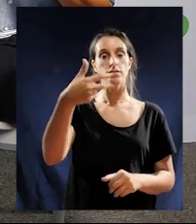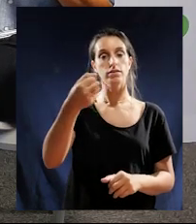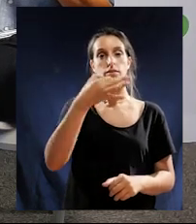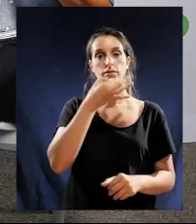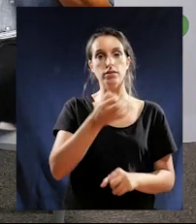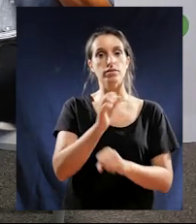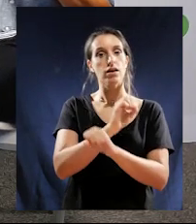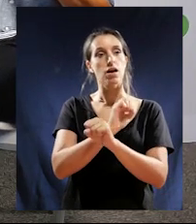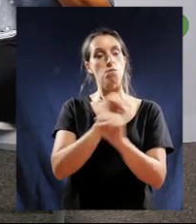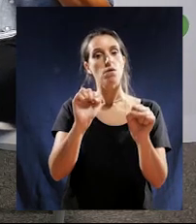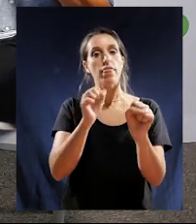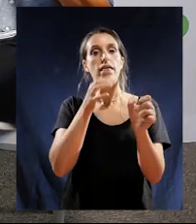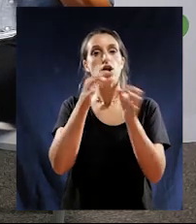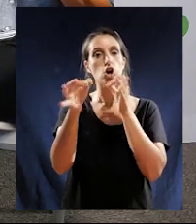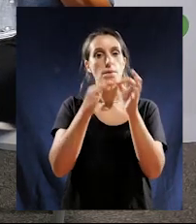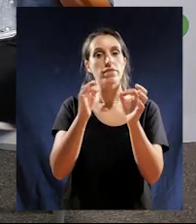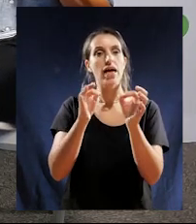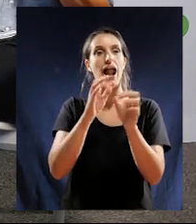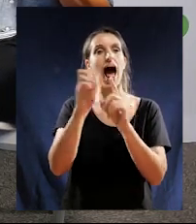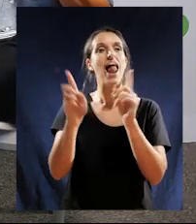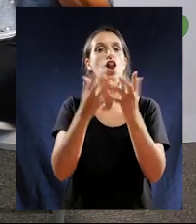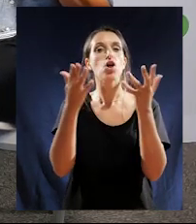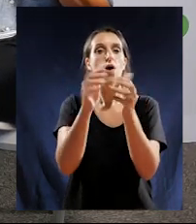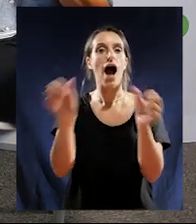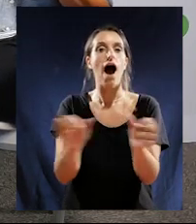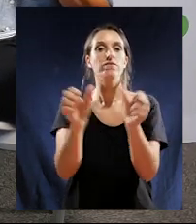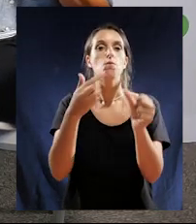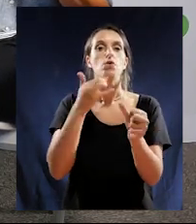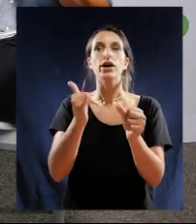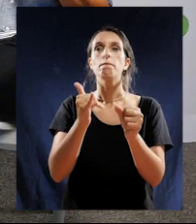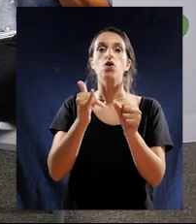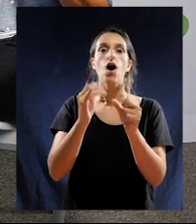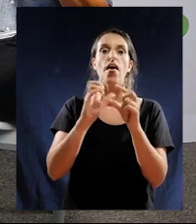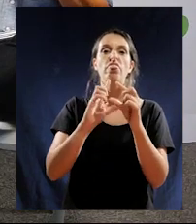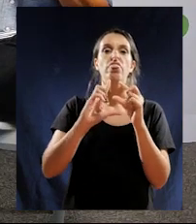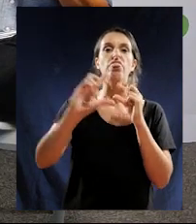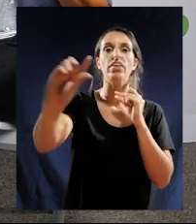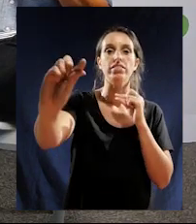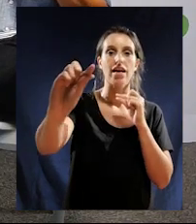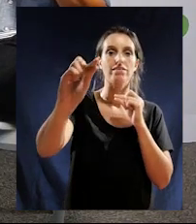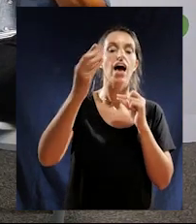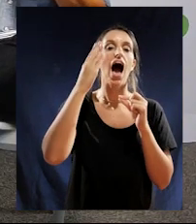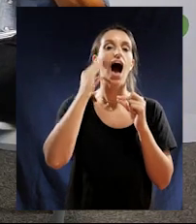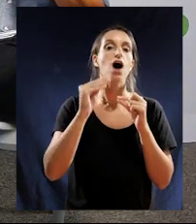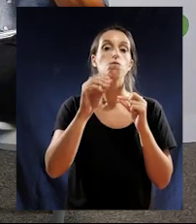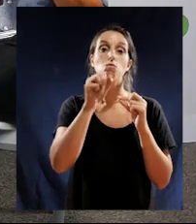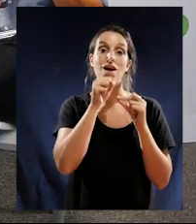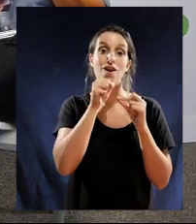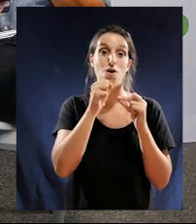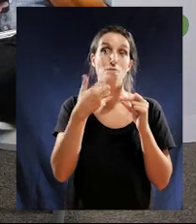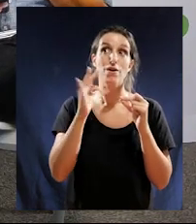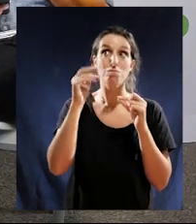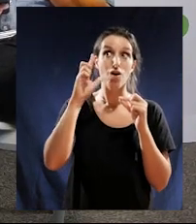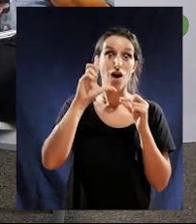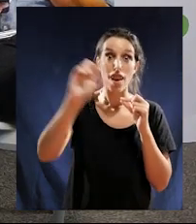Natacha Valentini nos dice: ¿nos puede recomendar alguna acción para apoyar en la distancia a los mayores de la familia?